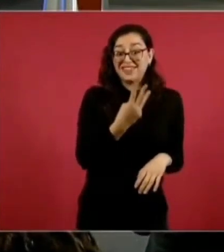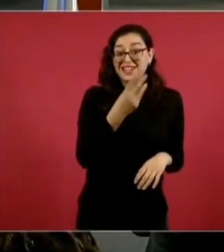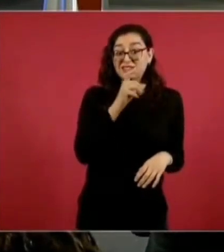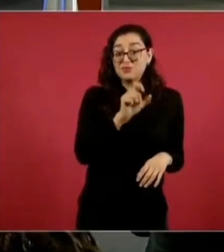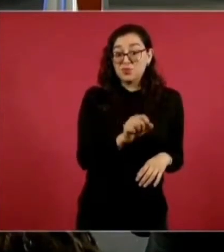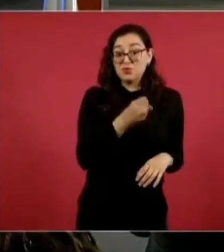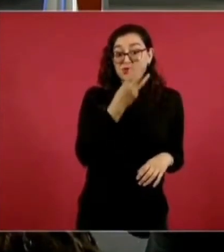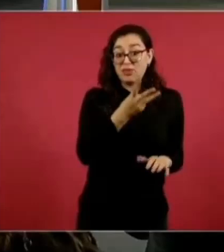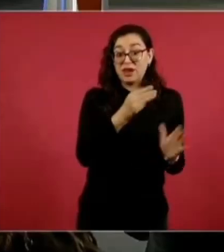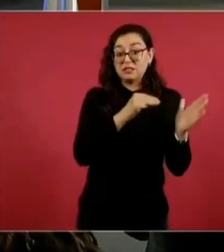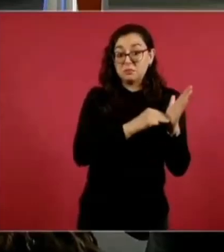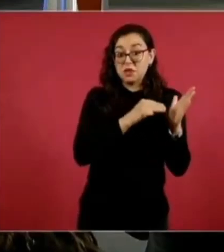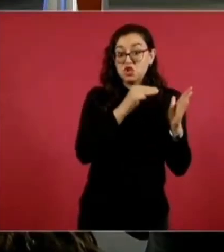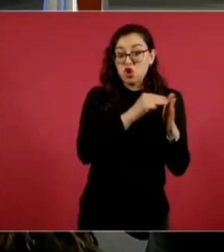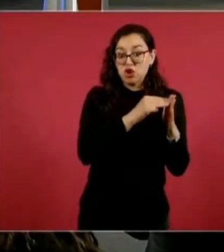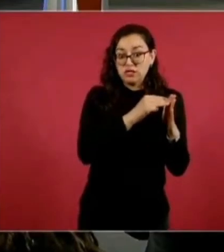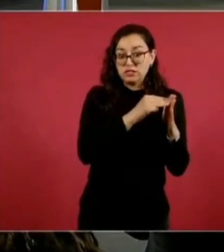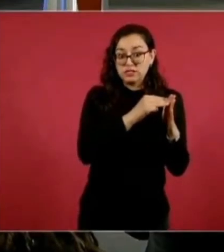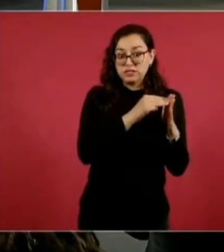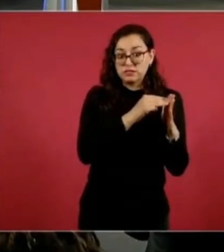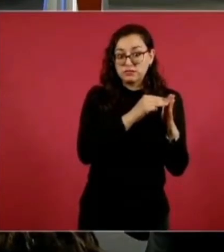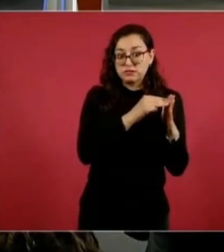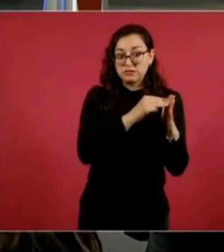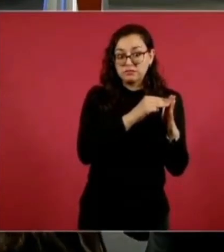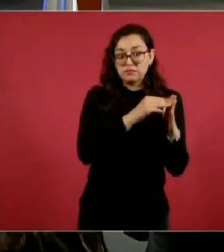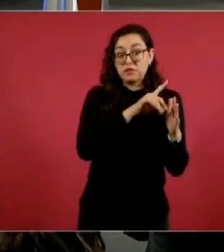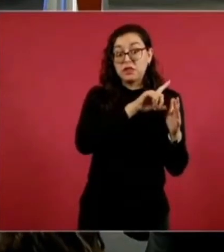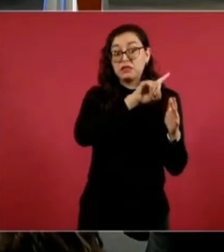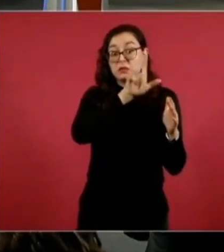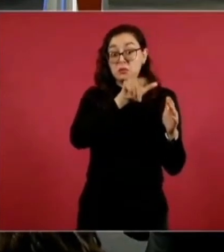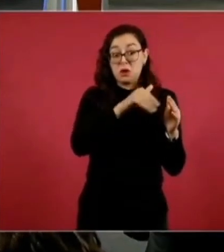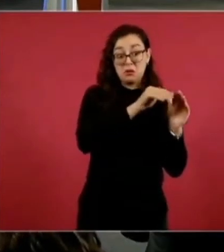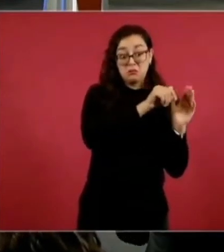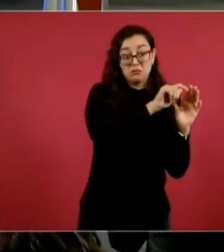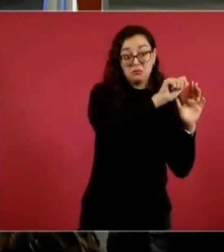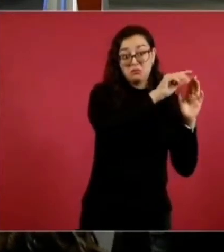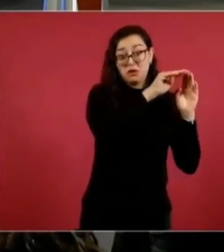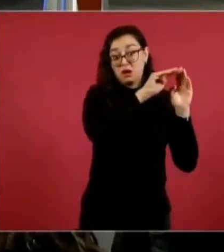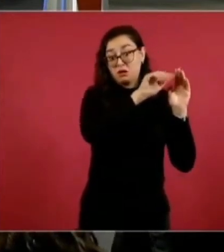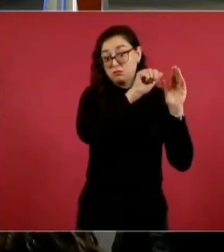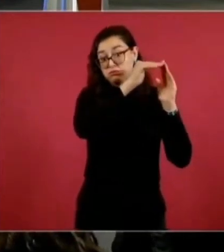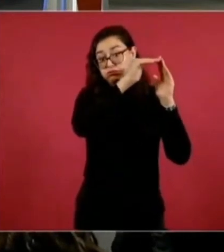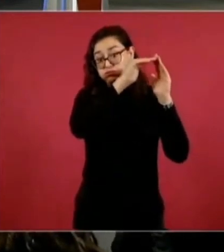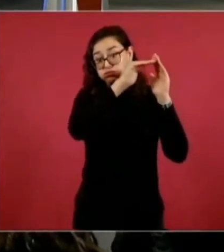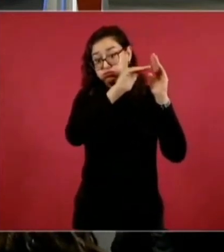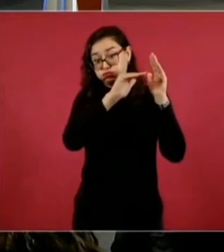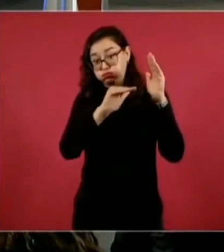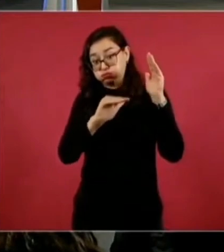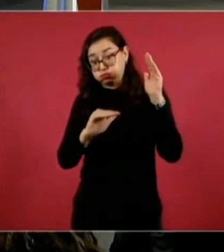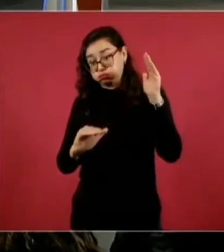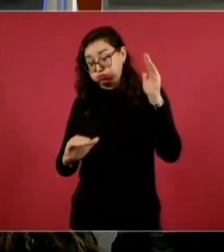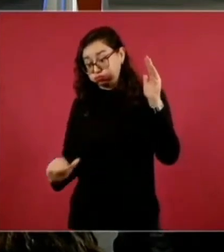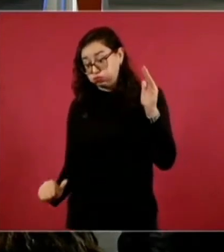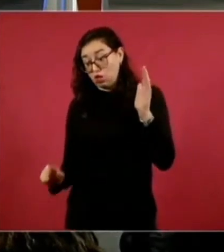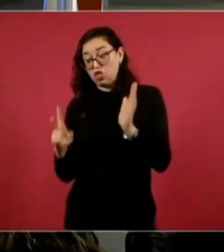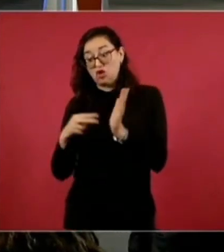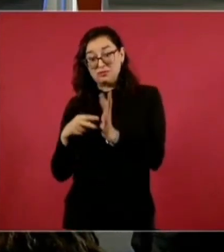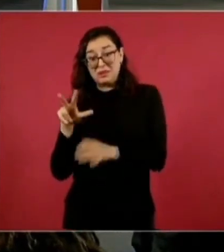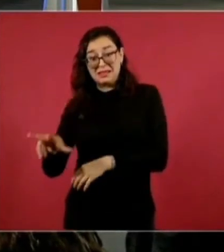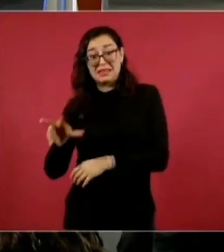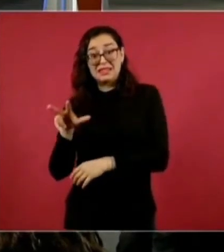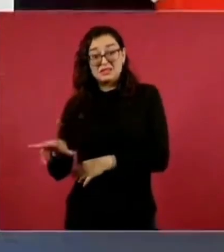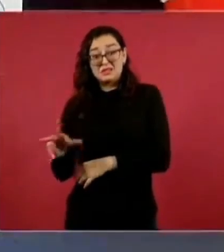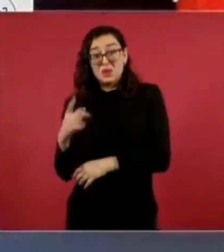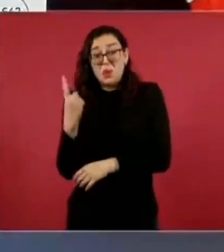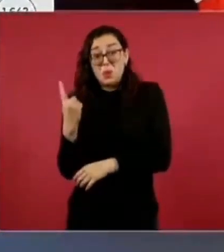barriles diarios y que cuando comenzó esta administración llegamos a 1.642.000. Es menos